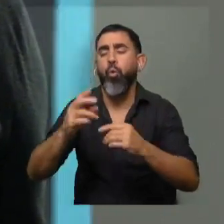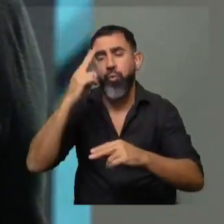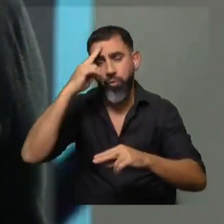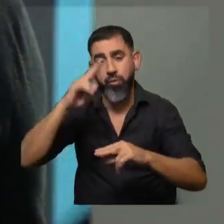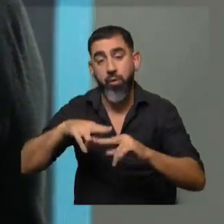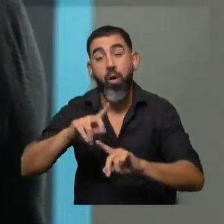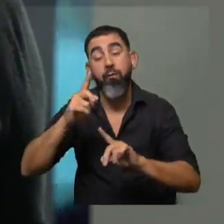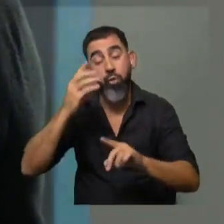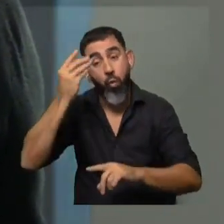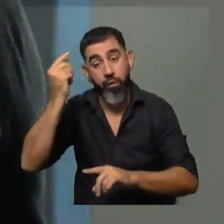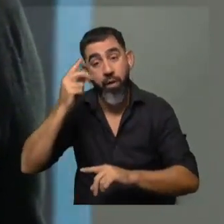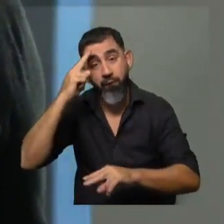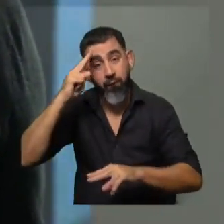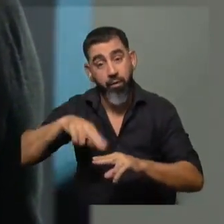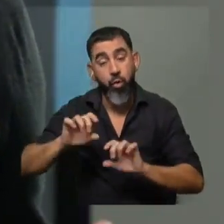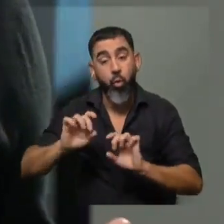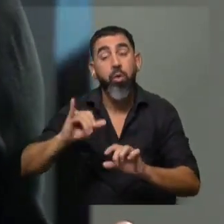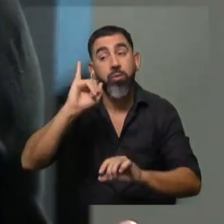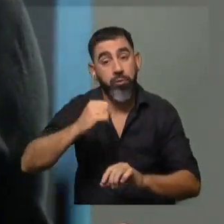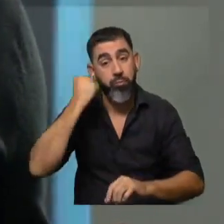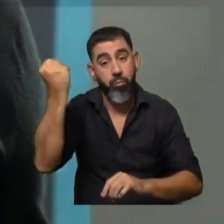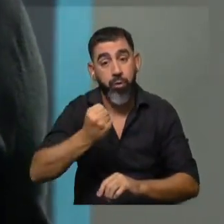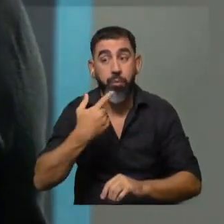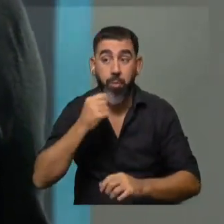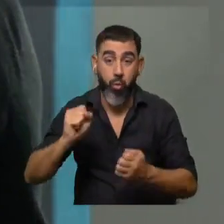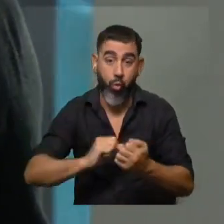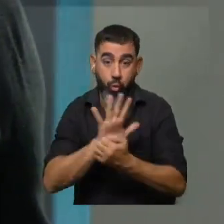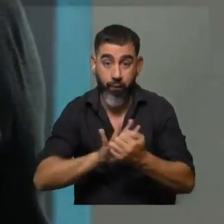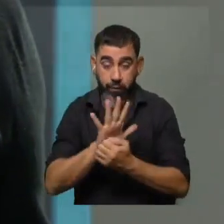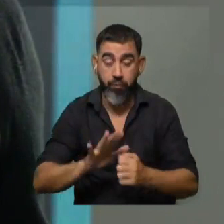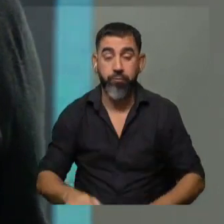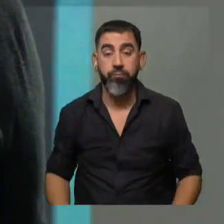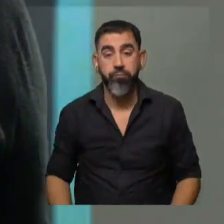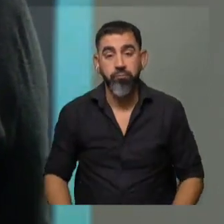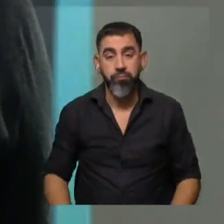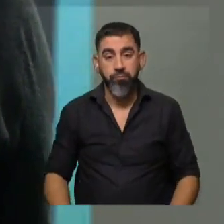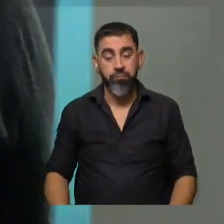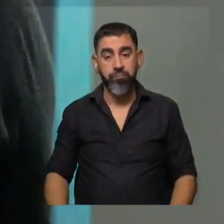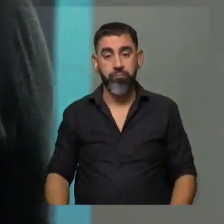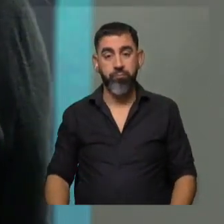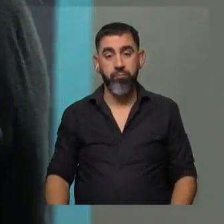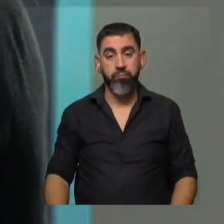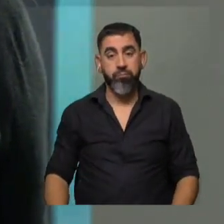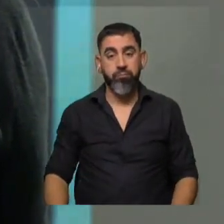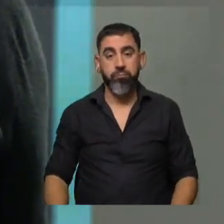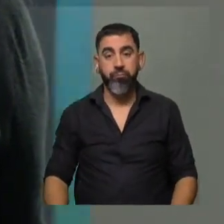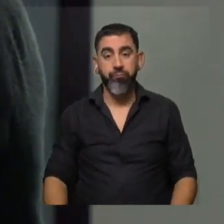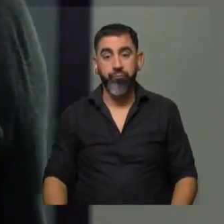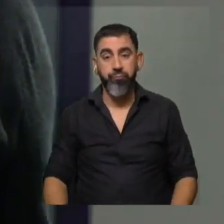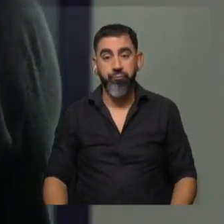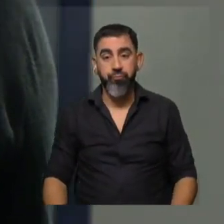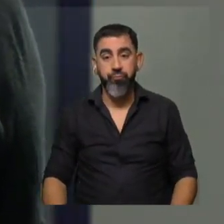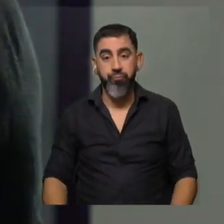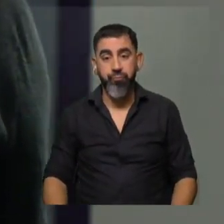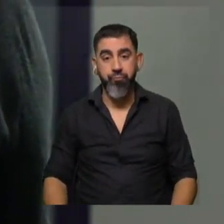olvidan que las transmisibles sí tienen mucha importancia. Lo vivimos con COVID y lo estamos viviendo ahora. Entonces, luego de